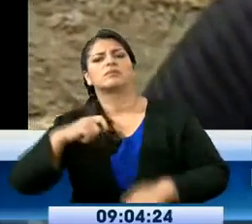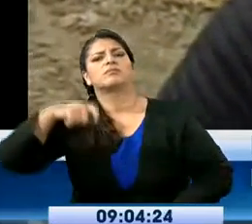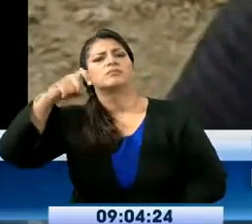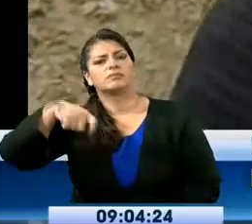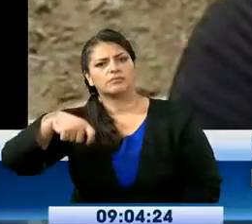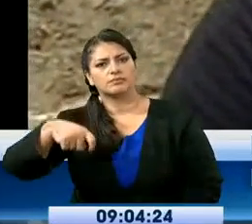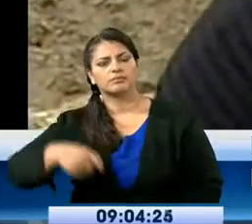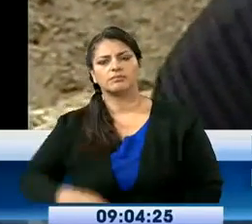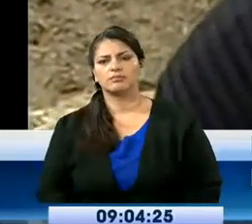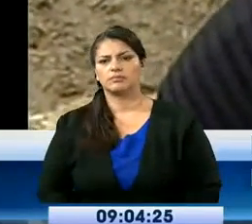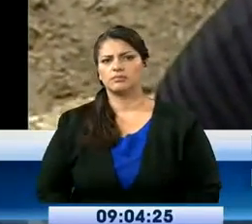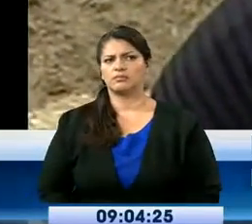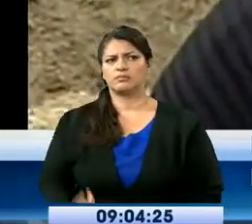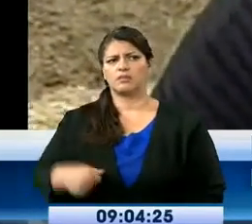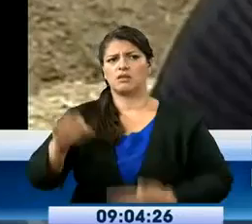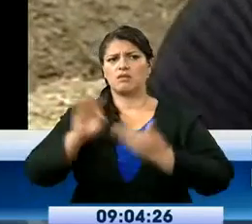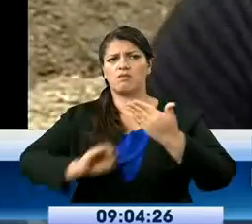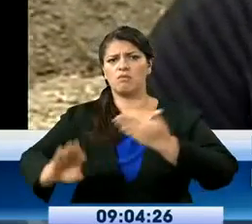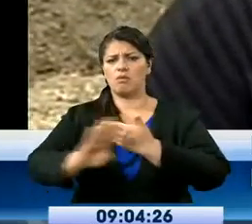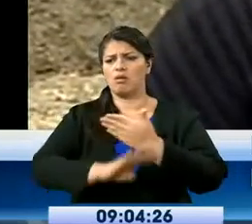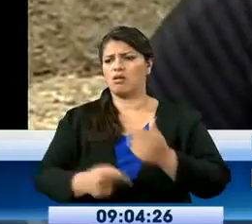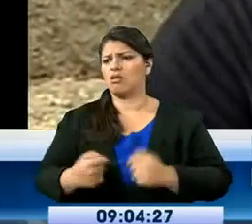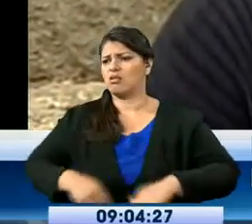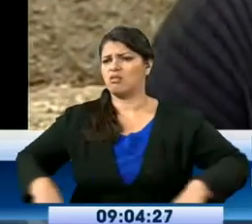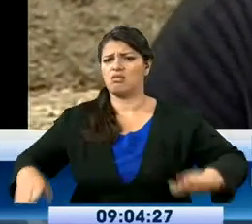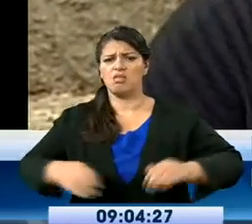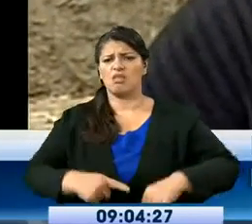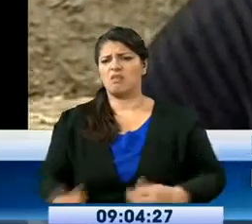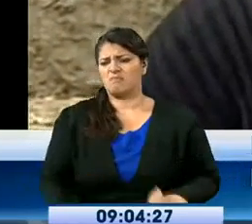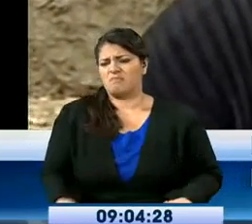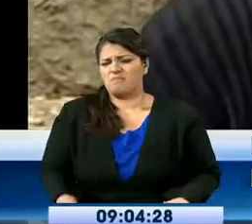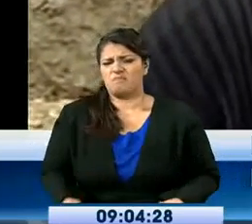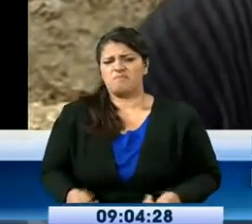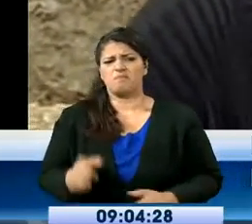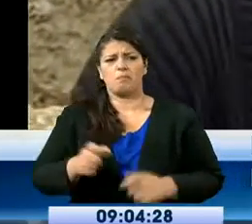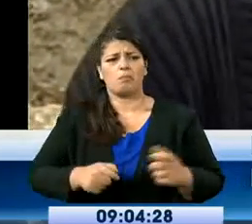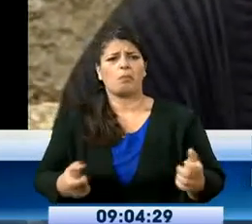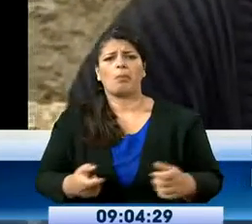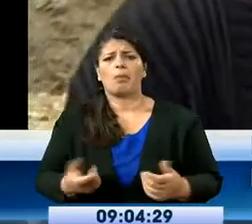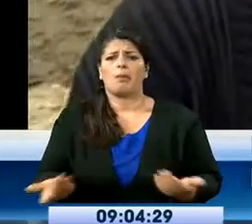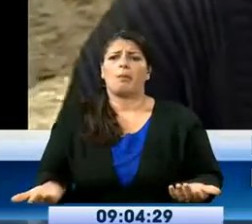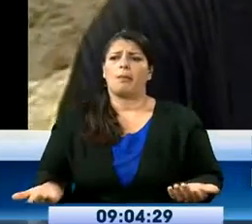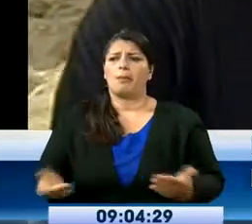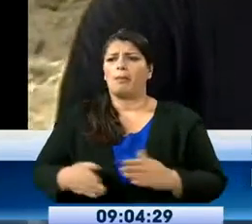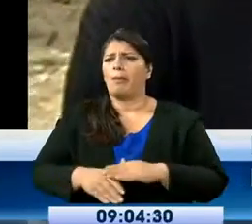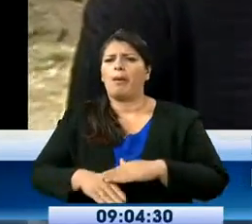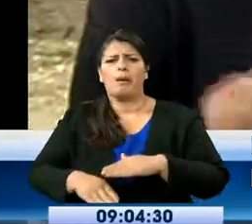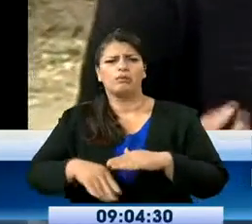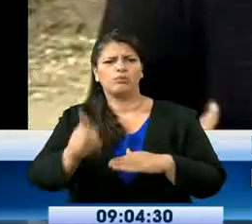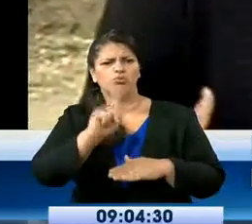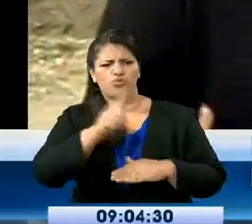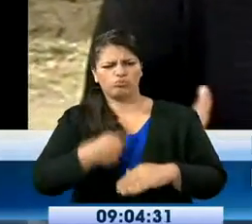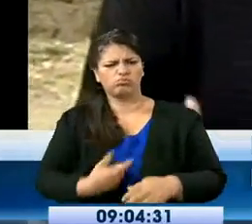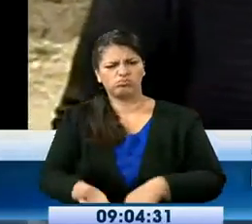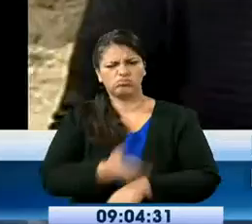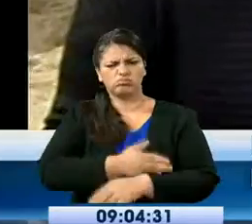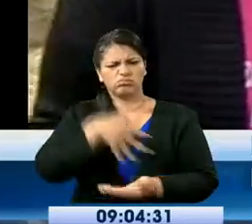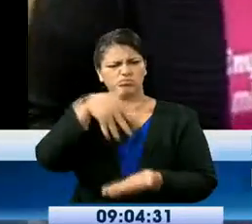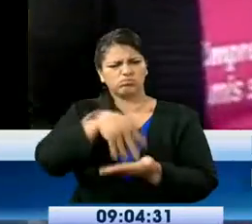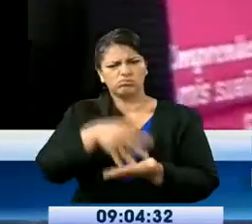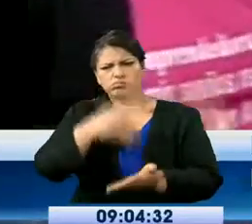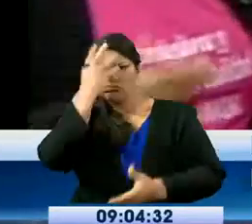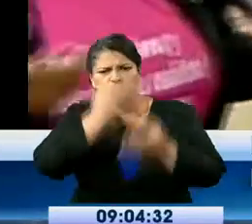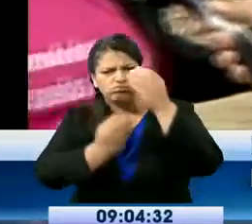necesitamos. No porque vivimos en Flor de Bastión, somos un barrio marginal, somos personas ignorantes, somos personas estudiadas, somos personas que